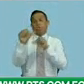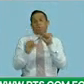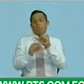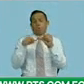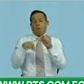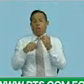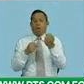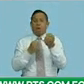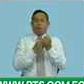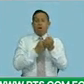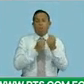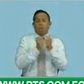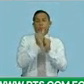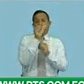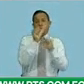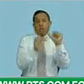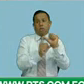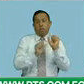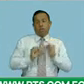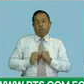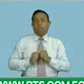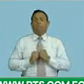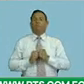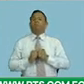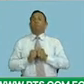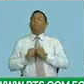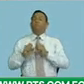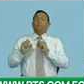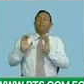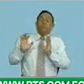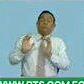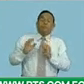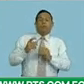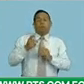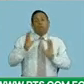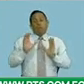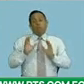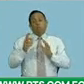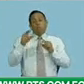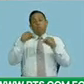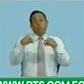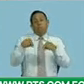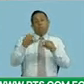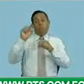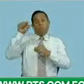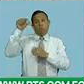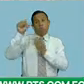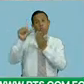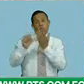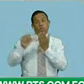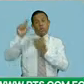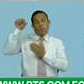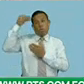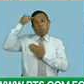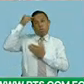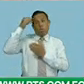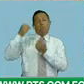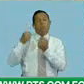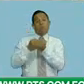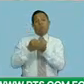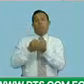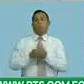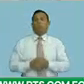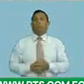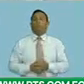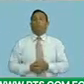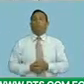¿quién autorizaba? Respondió: siempre se tenía que contar con el OCAT del Ministerio de Gobierno. Lo que se haya